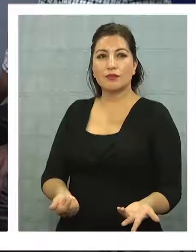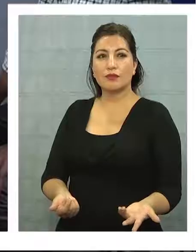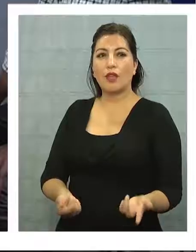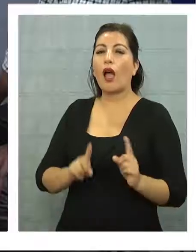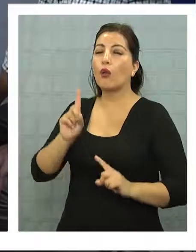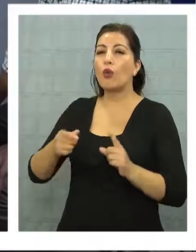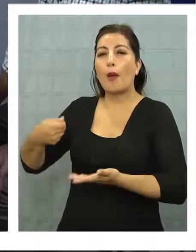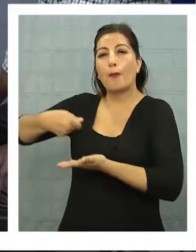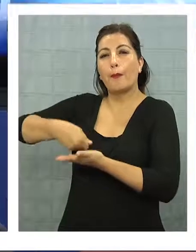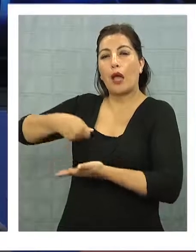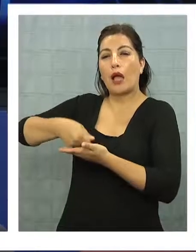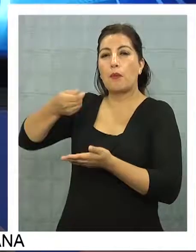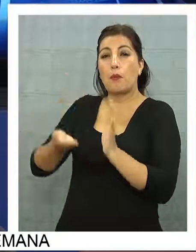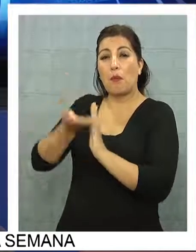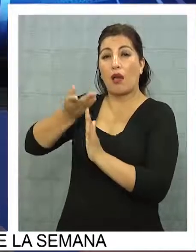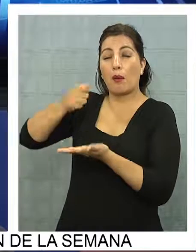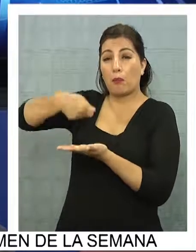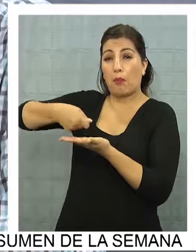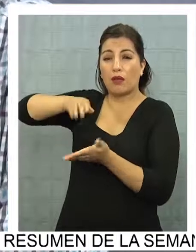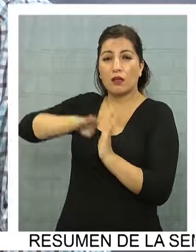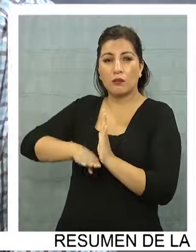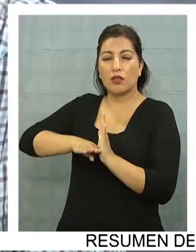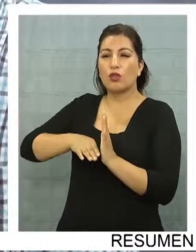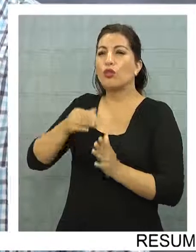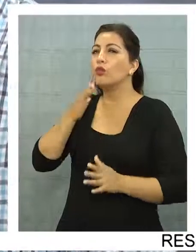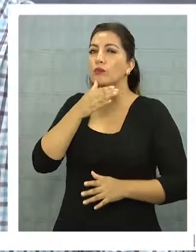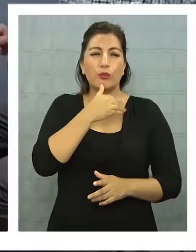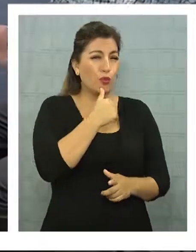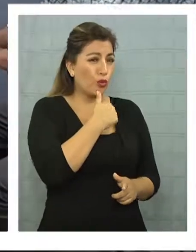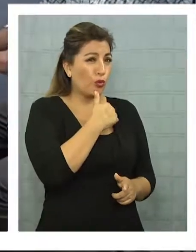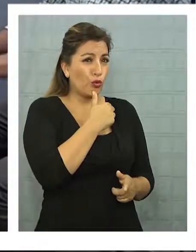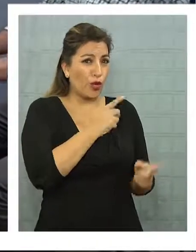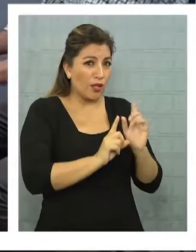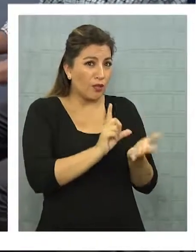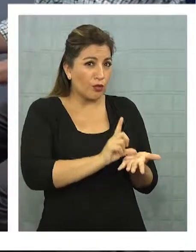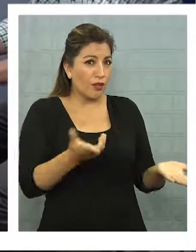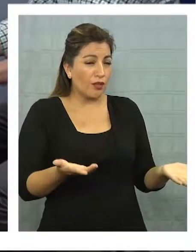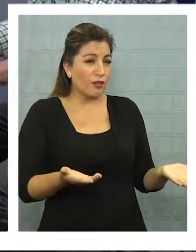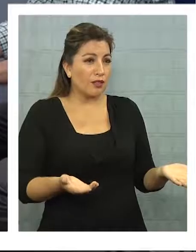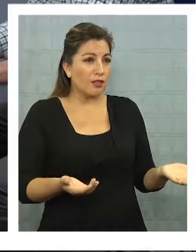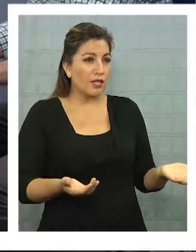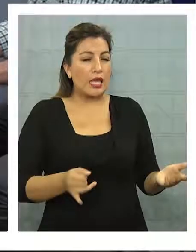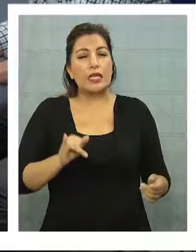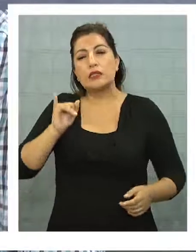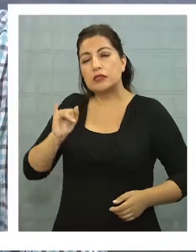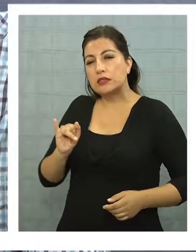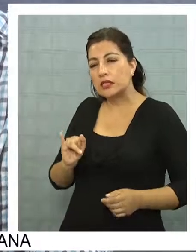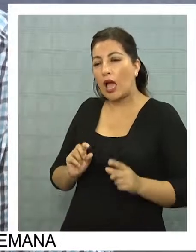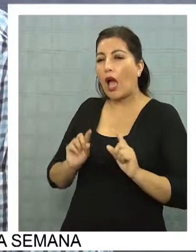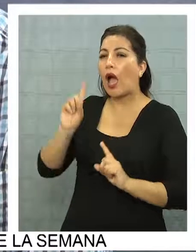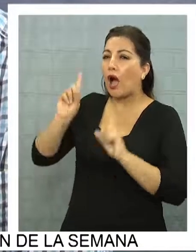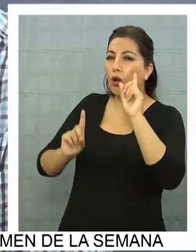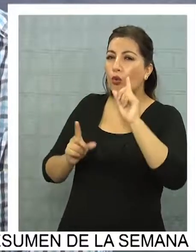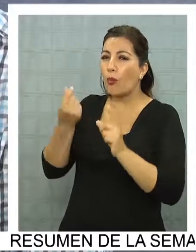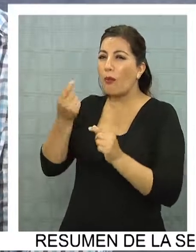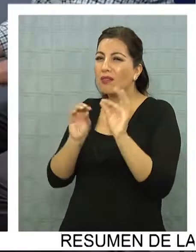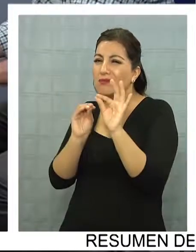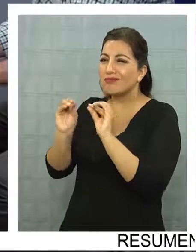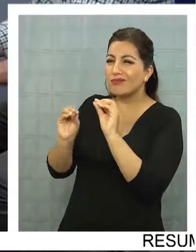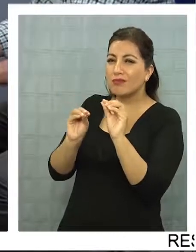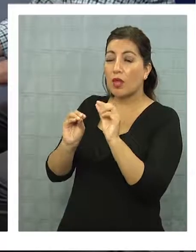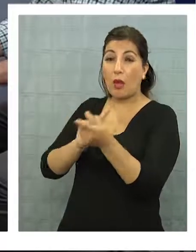que surja para la próxima elección. Los temas de la próxima elección y del próximo gobierno ya están sobre la mesa. ¿Yo te pretende, digamos, profundizar eso?